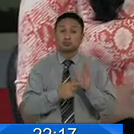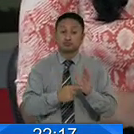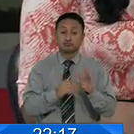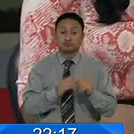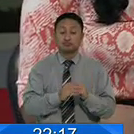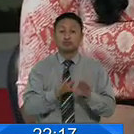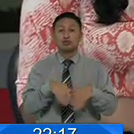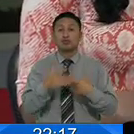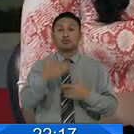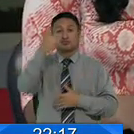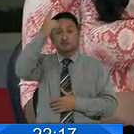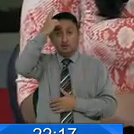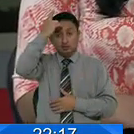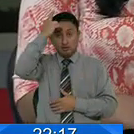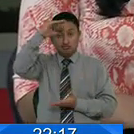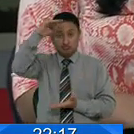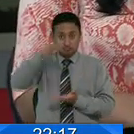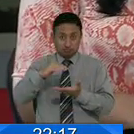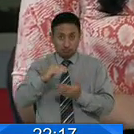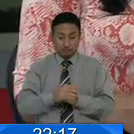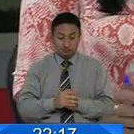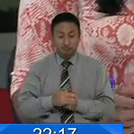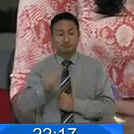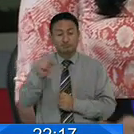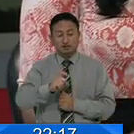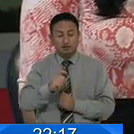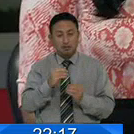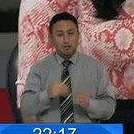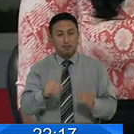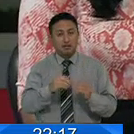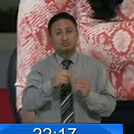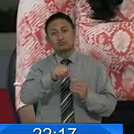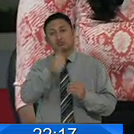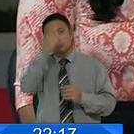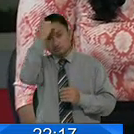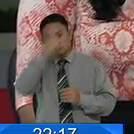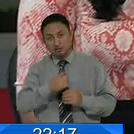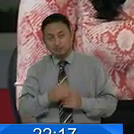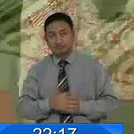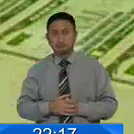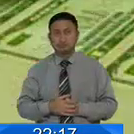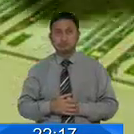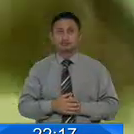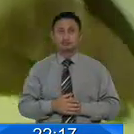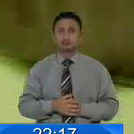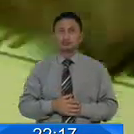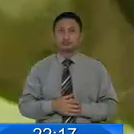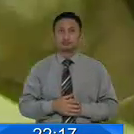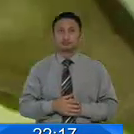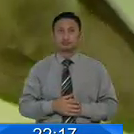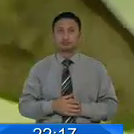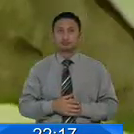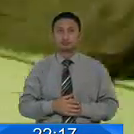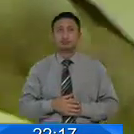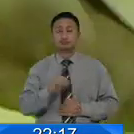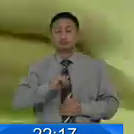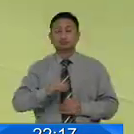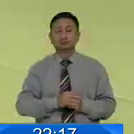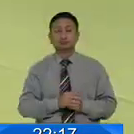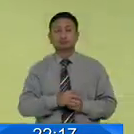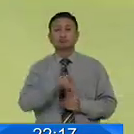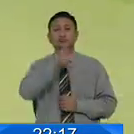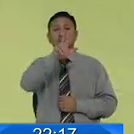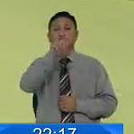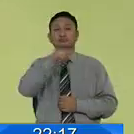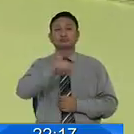mejorar el déficit fiscal del país, todavía se deben tomar otras decisiones. El desembolso de un total de